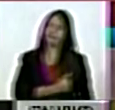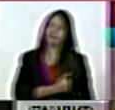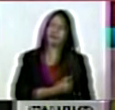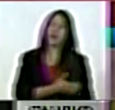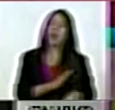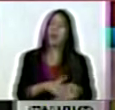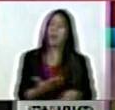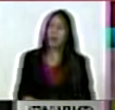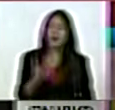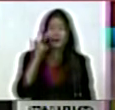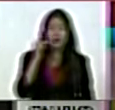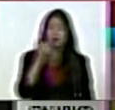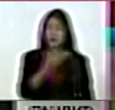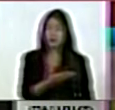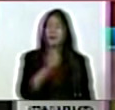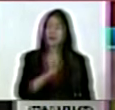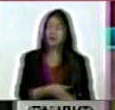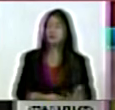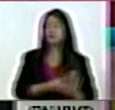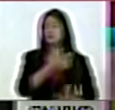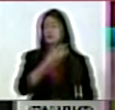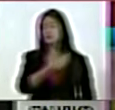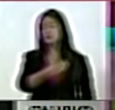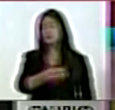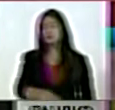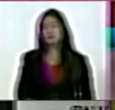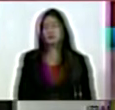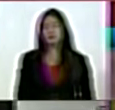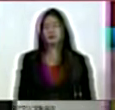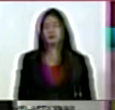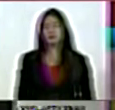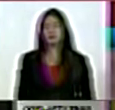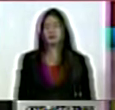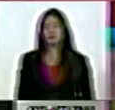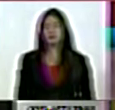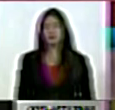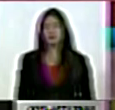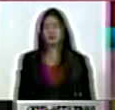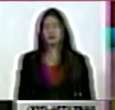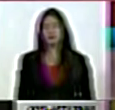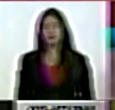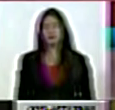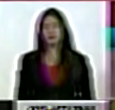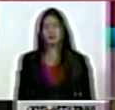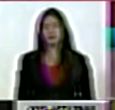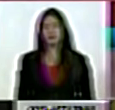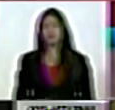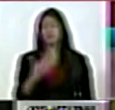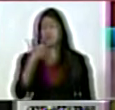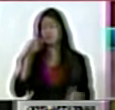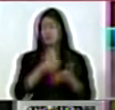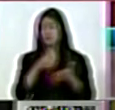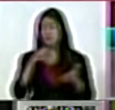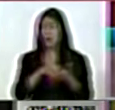Porque Obama además se lleva en su averaje 3 golpes de